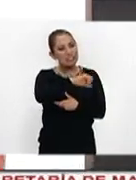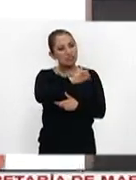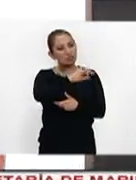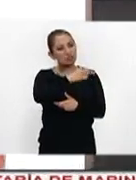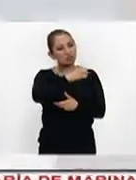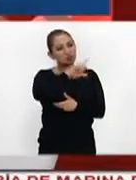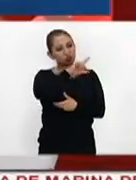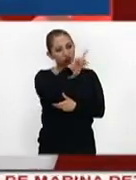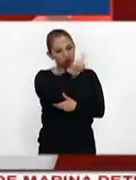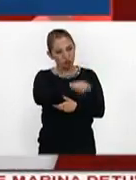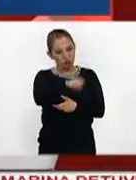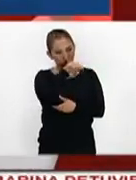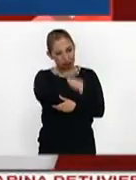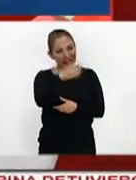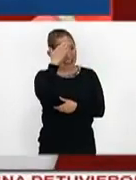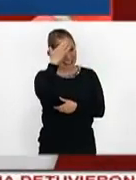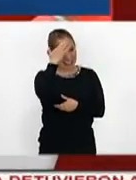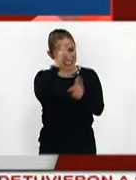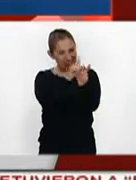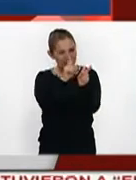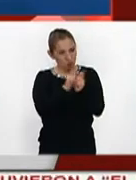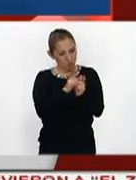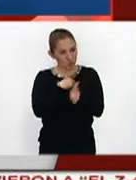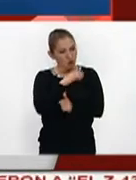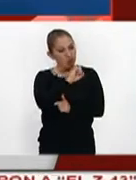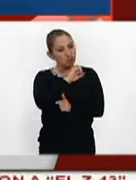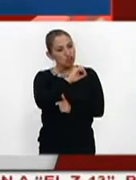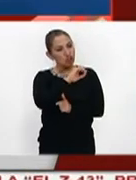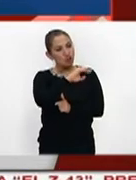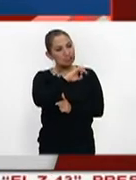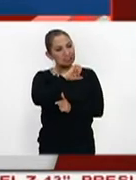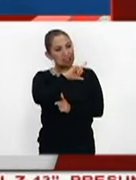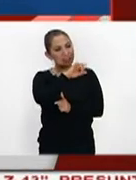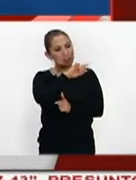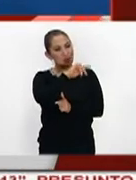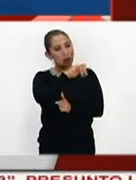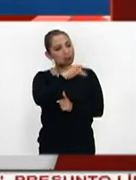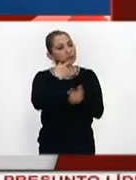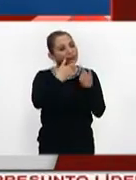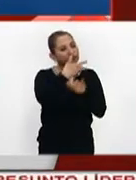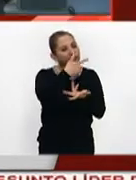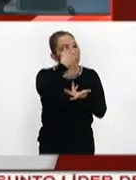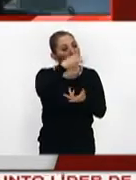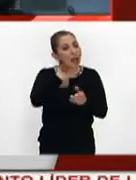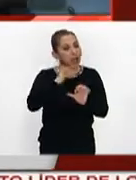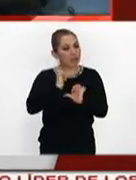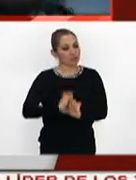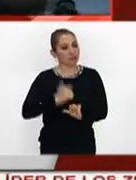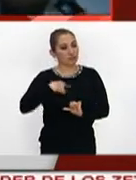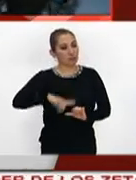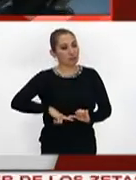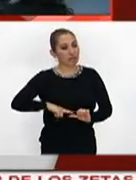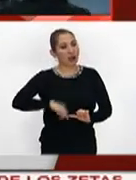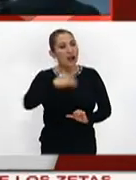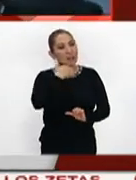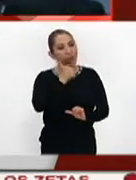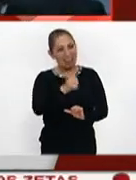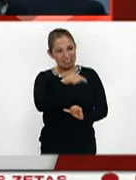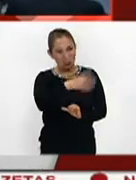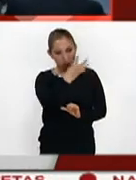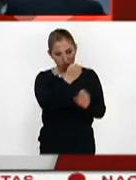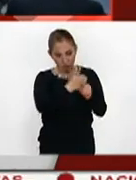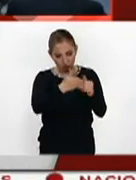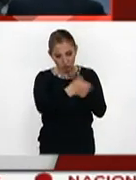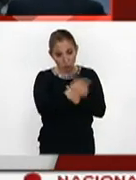de los Socialdemócratas, el líder de los socialdemócratas, para gobernar Alemania durante los 4 años. Pero hay que recordar que cuando